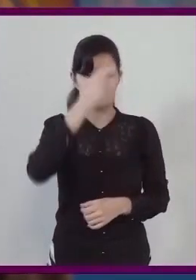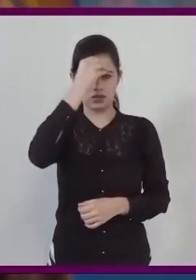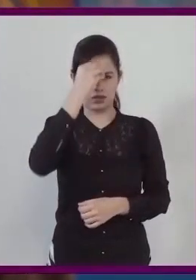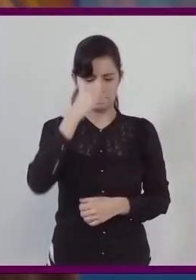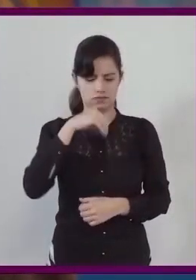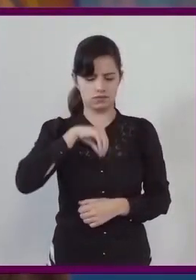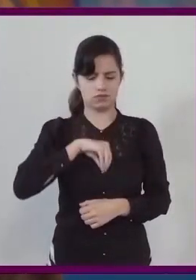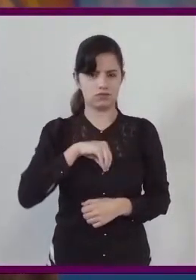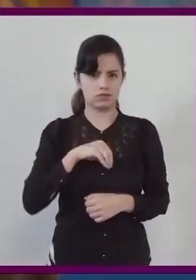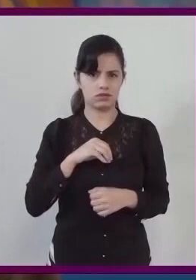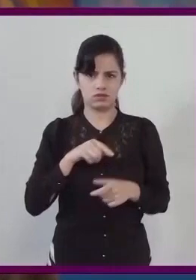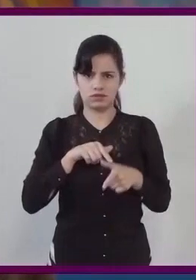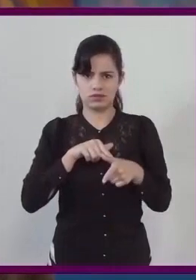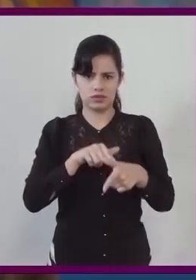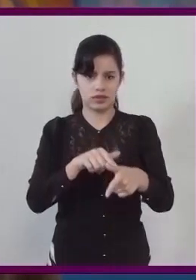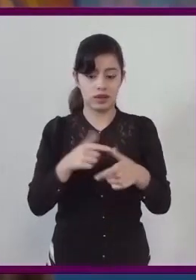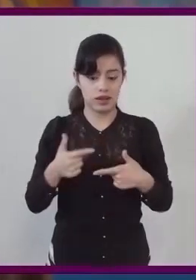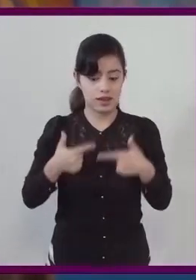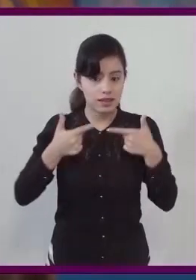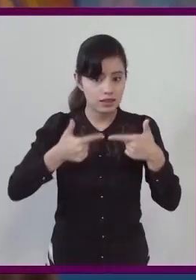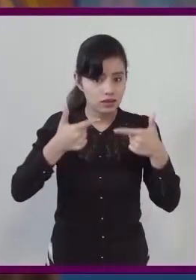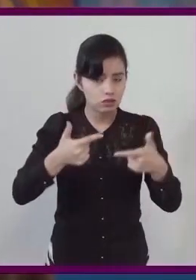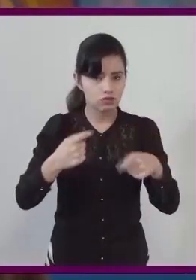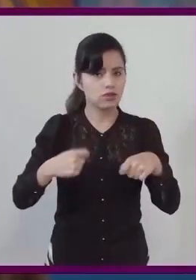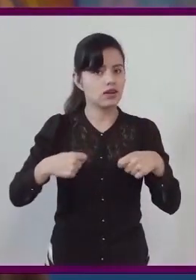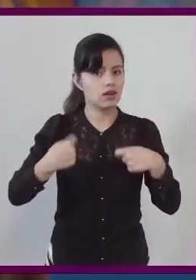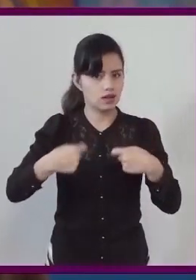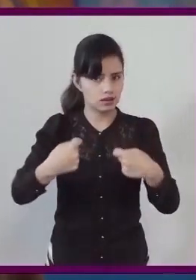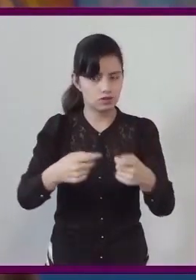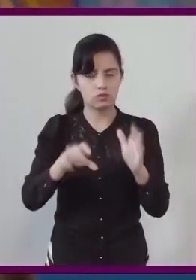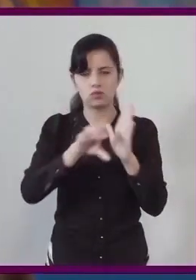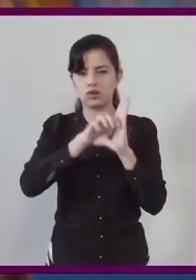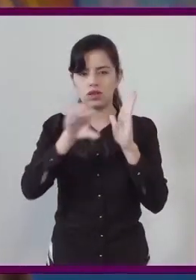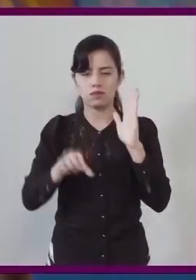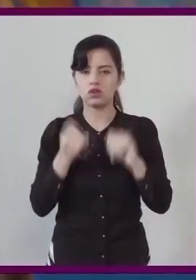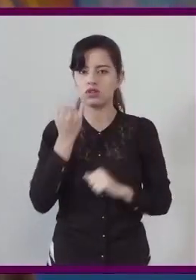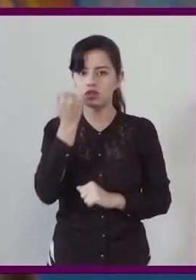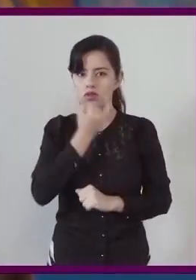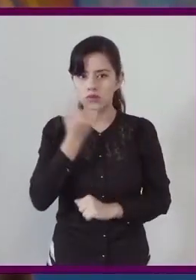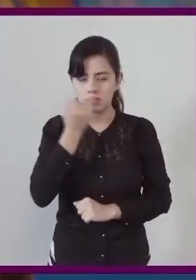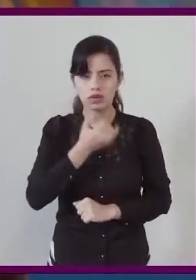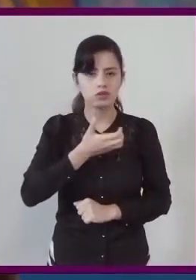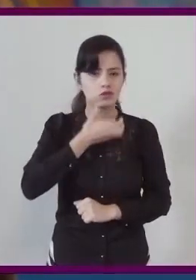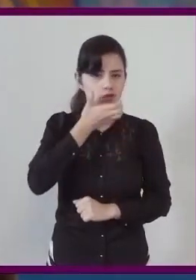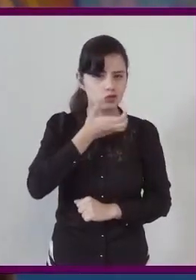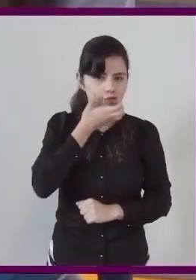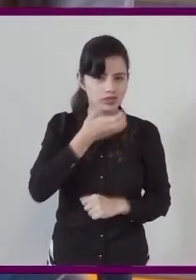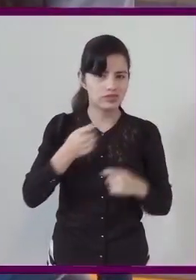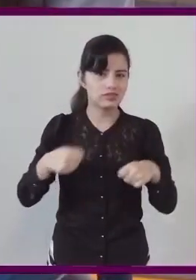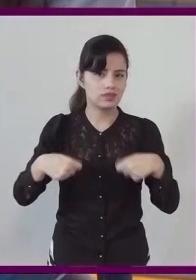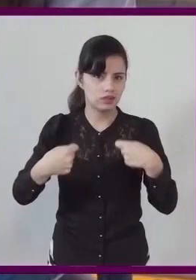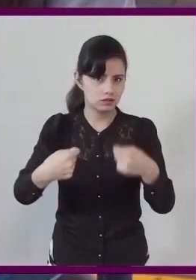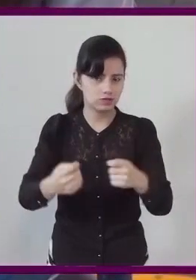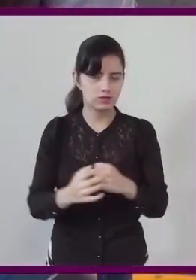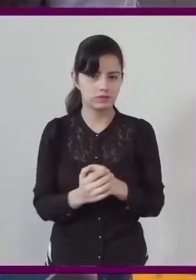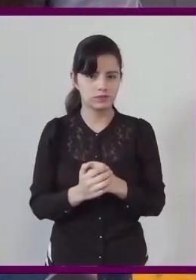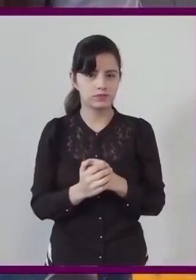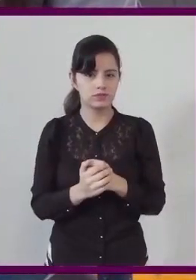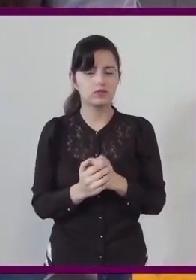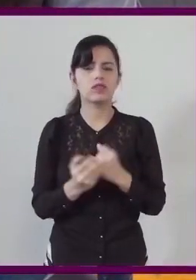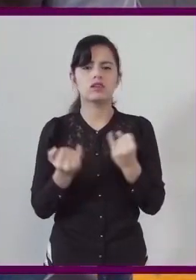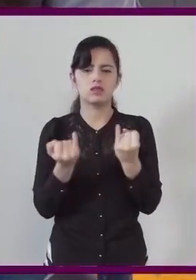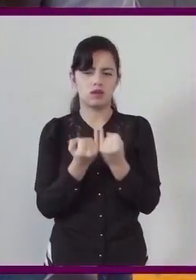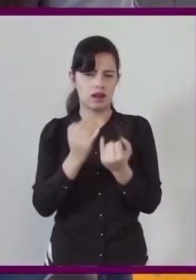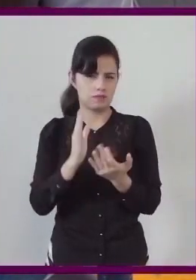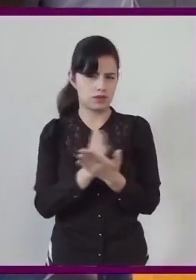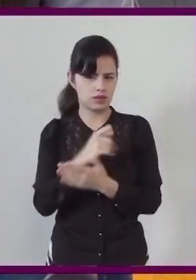que se transmiten de generación en generación, como el lenguaje o nuestras costumbres y tradiciones. Por otra parte, están los